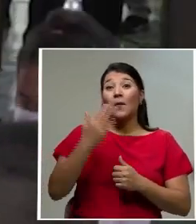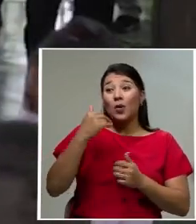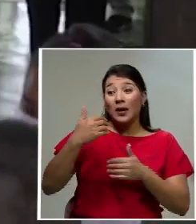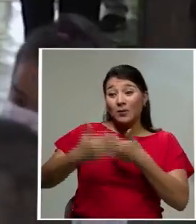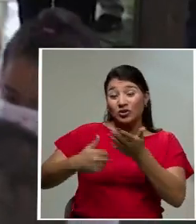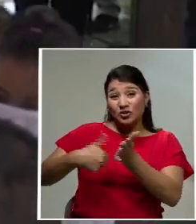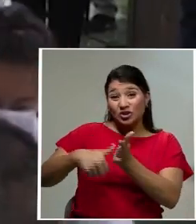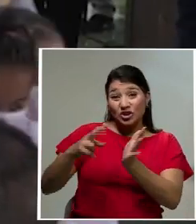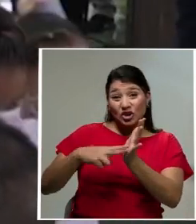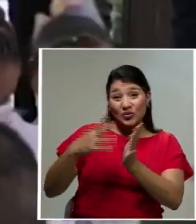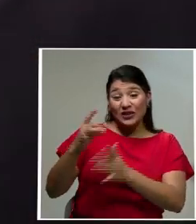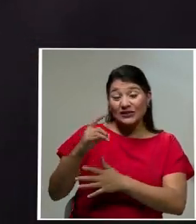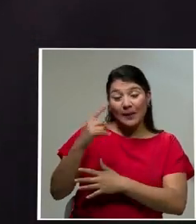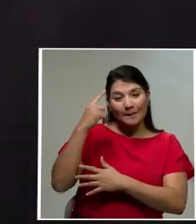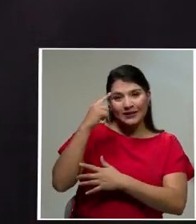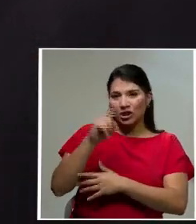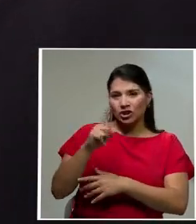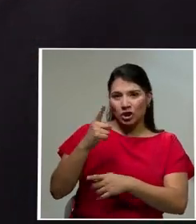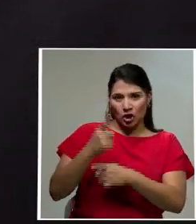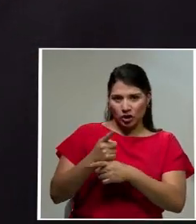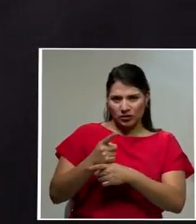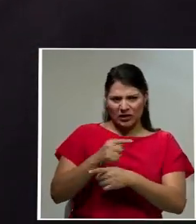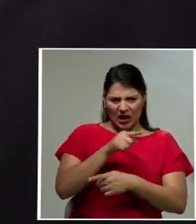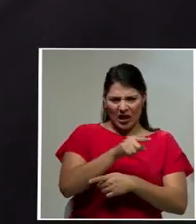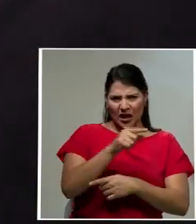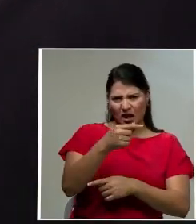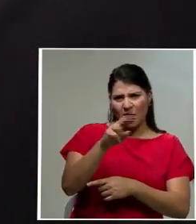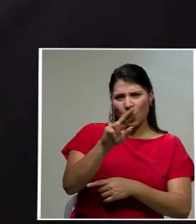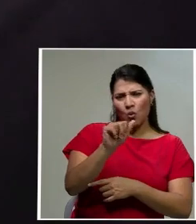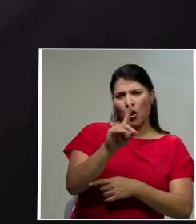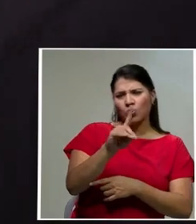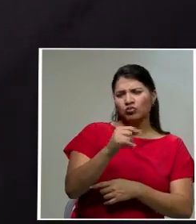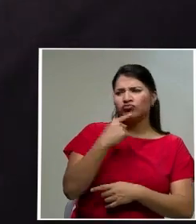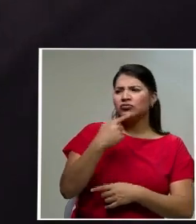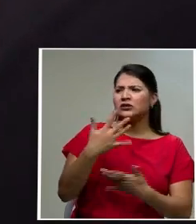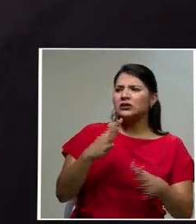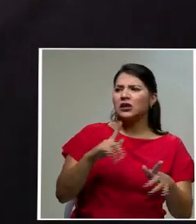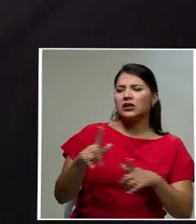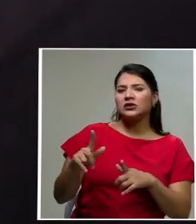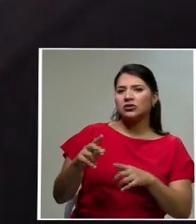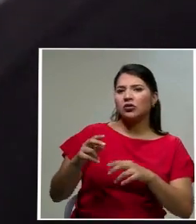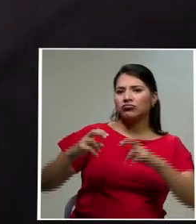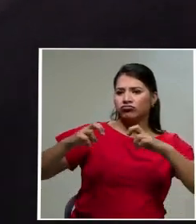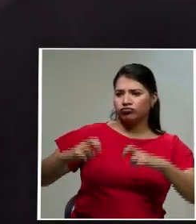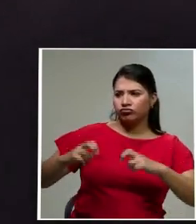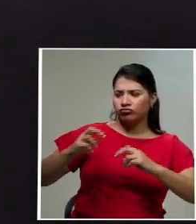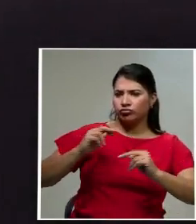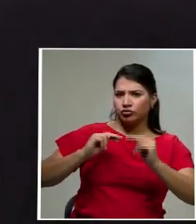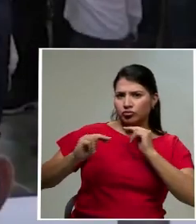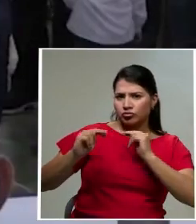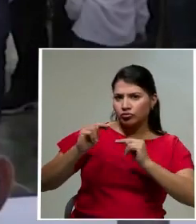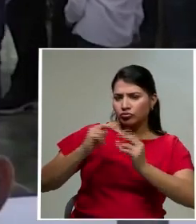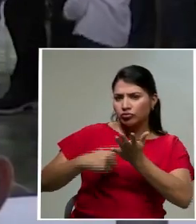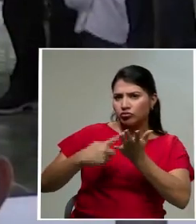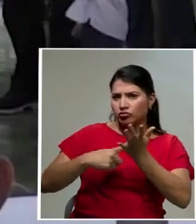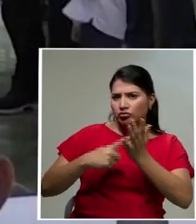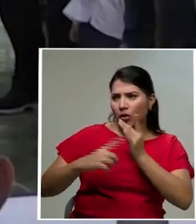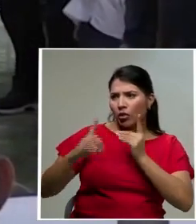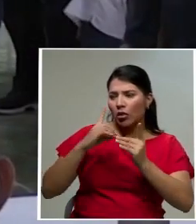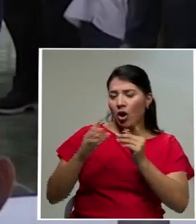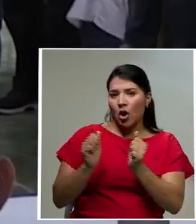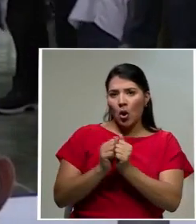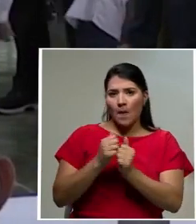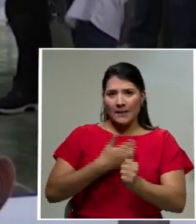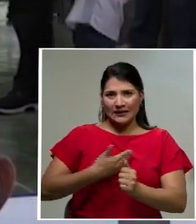fraudulenta. Guaidó también ha dicho estar preparado para sentarse con el gobierno. Exige un cronograma de elecciones que incluya comicios